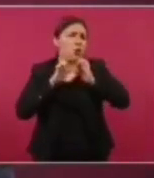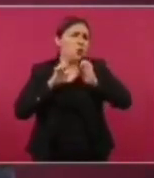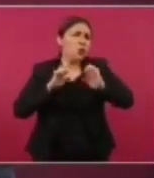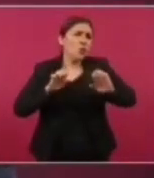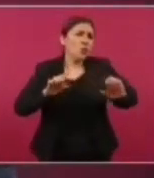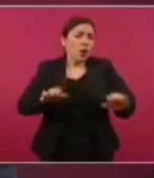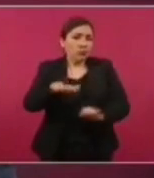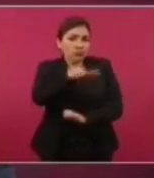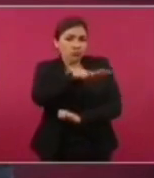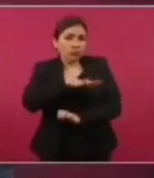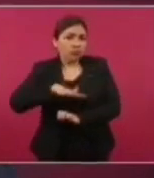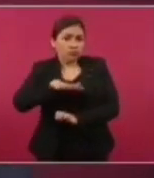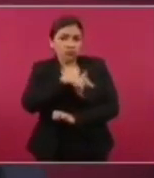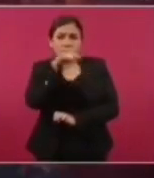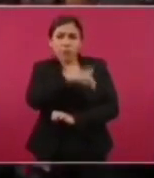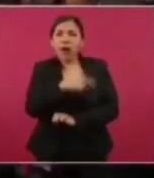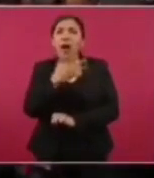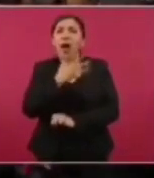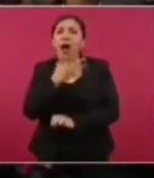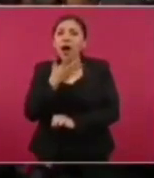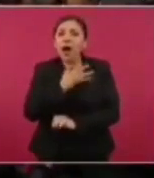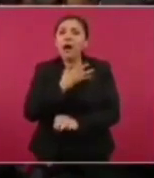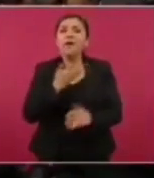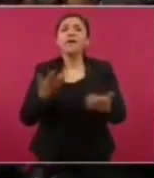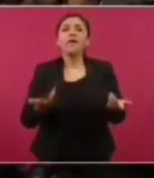exclusivas, donde están